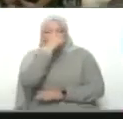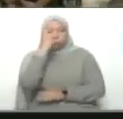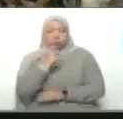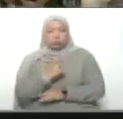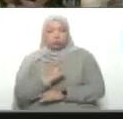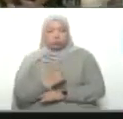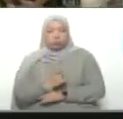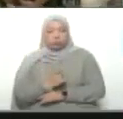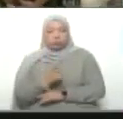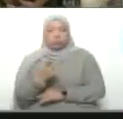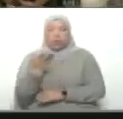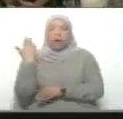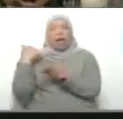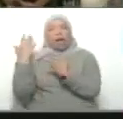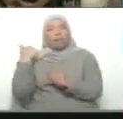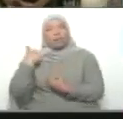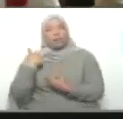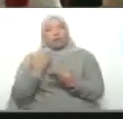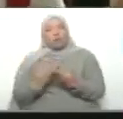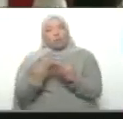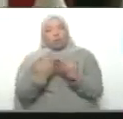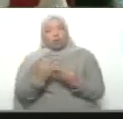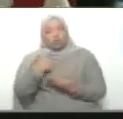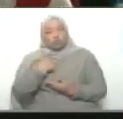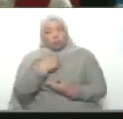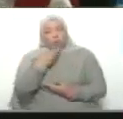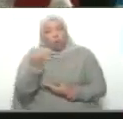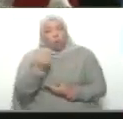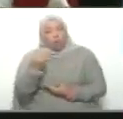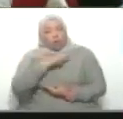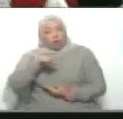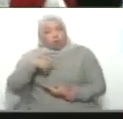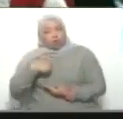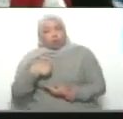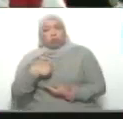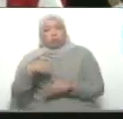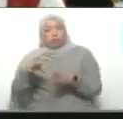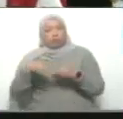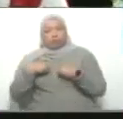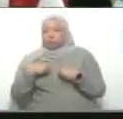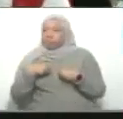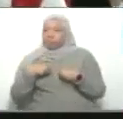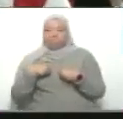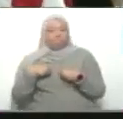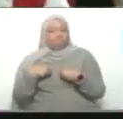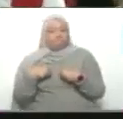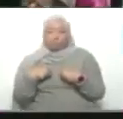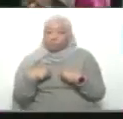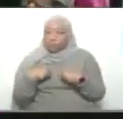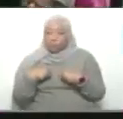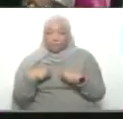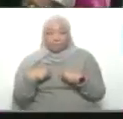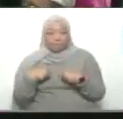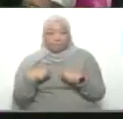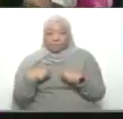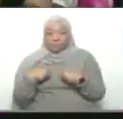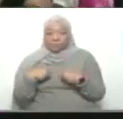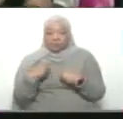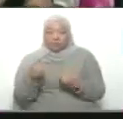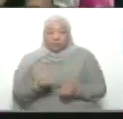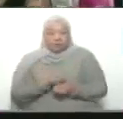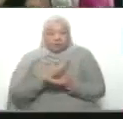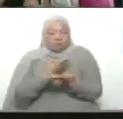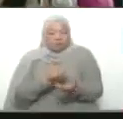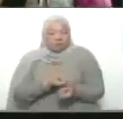que de verdad en mi generación, cuando éramos niños y niñas, teníamos que aceptarlo. Bueno, eso no existía, esa